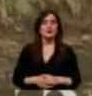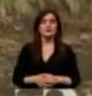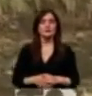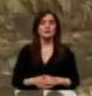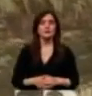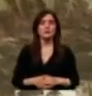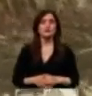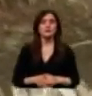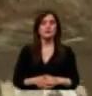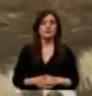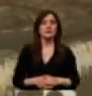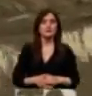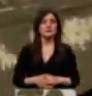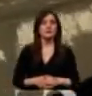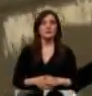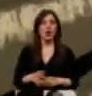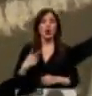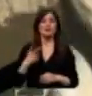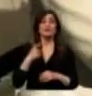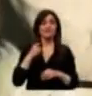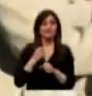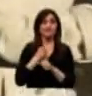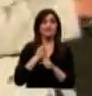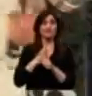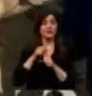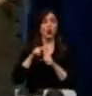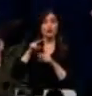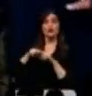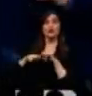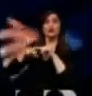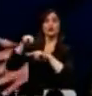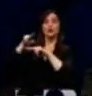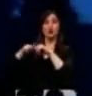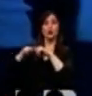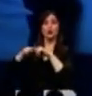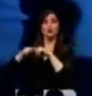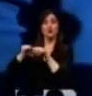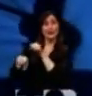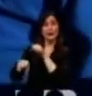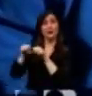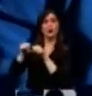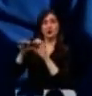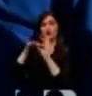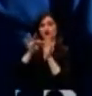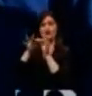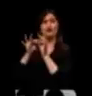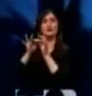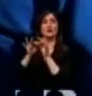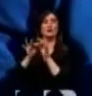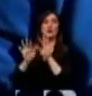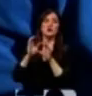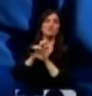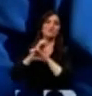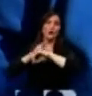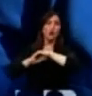realizando 12 metros de reconstrucción, prácticamente la parte afectada. Esperamos tener hasta